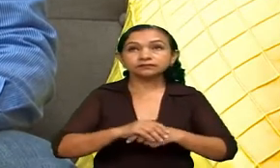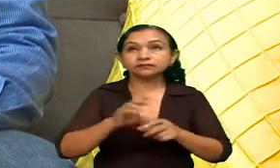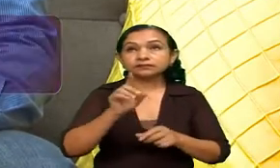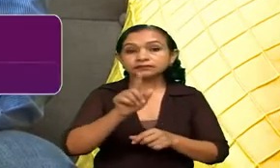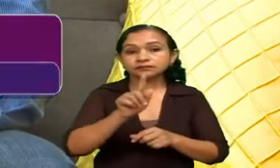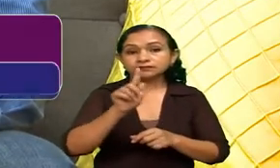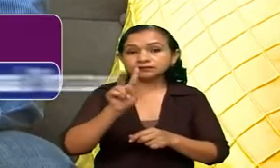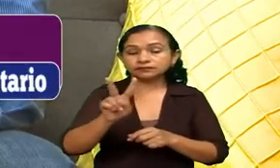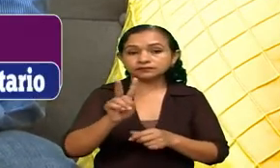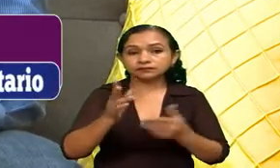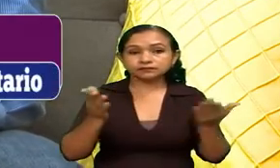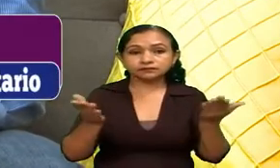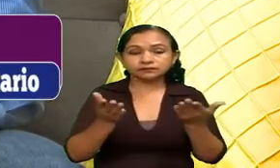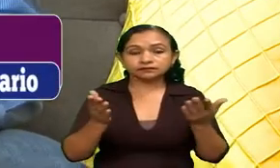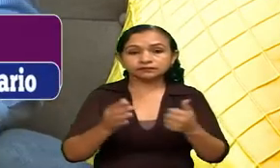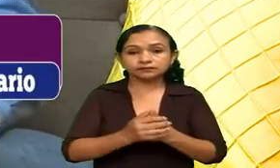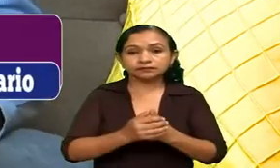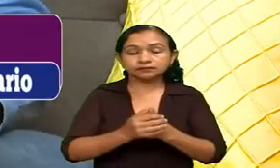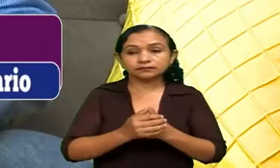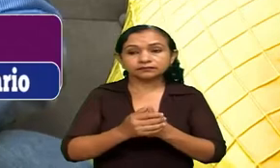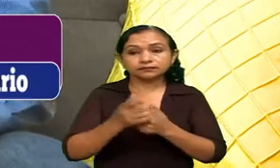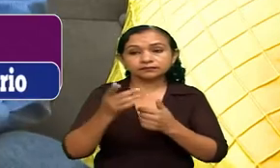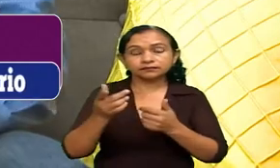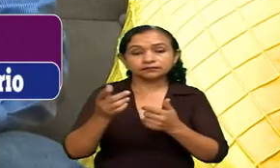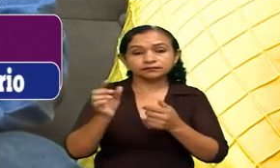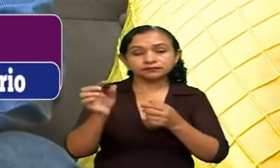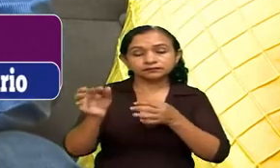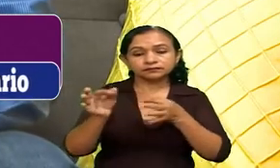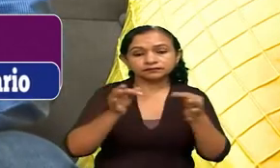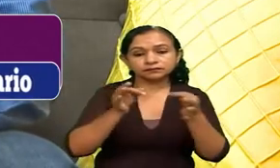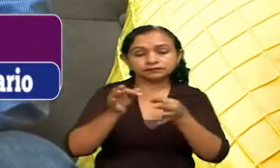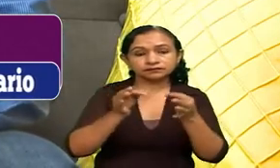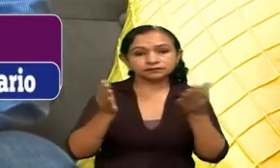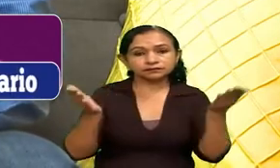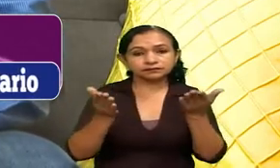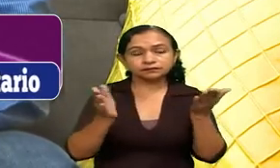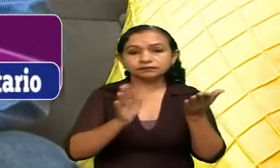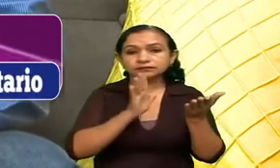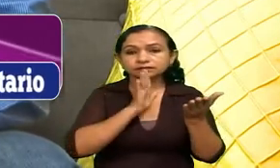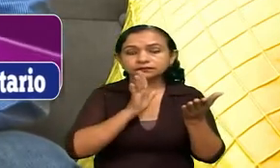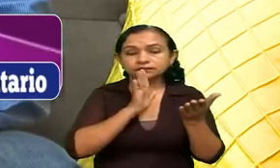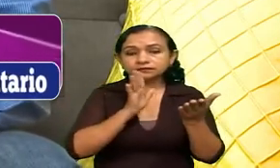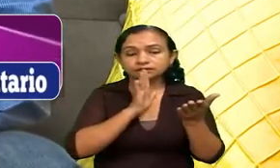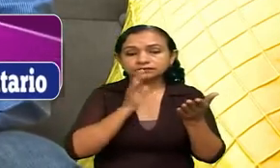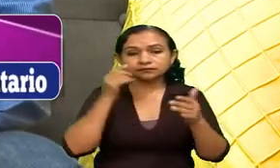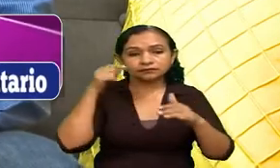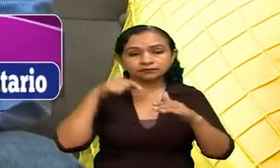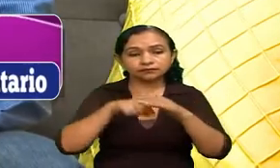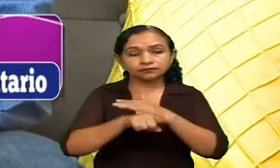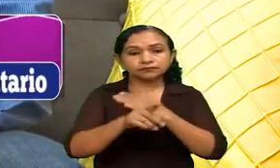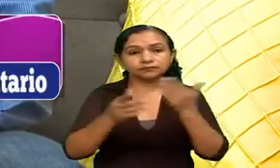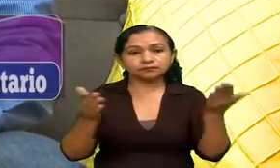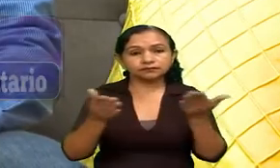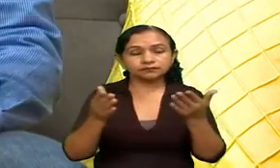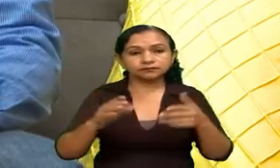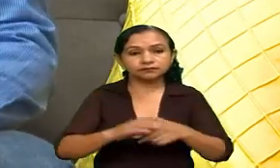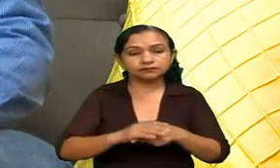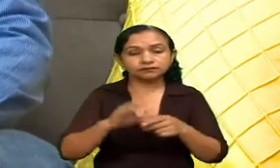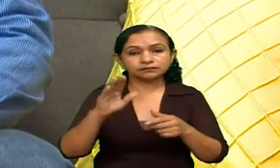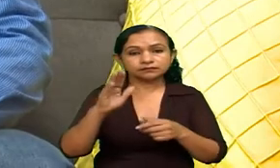parlamentario. Compañero Salvador, pues un poquito, ¿no? Hablarnos ya a partir de las metas. Vale, hablar de